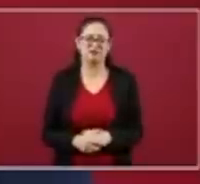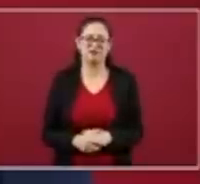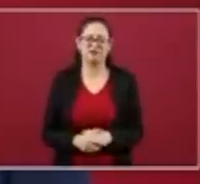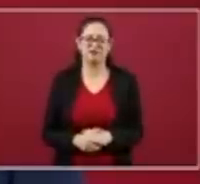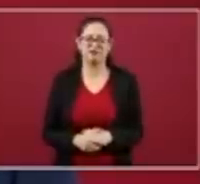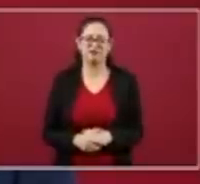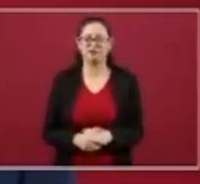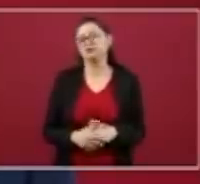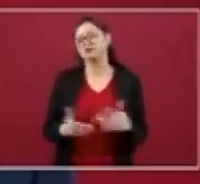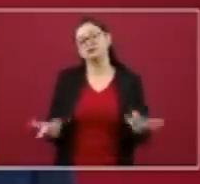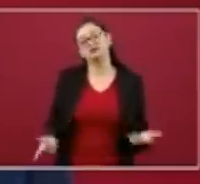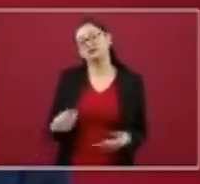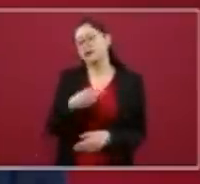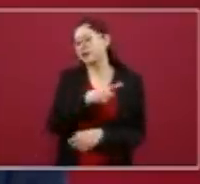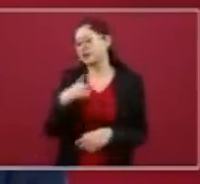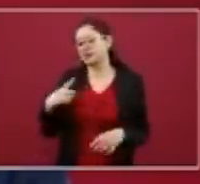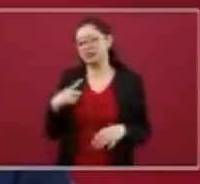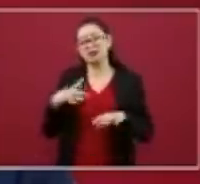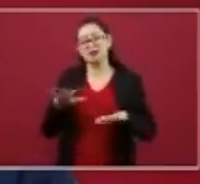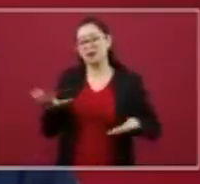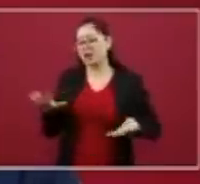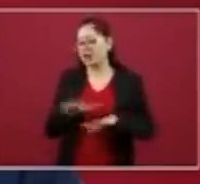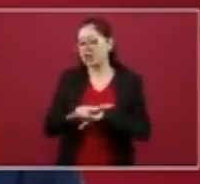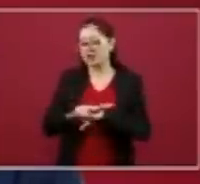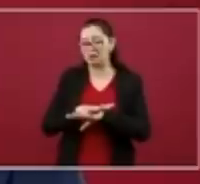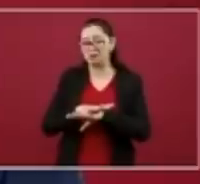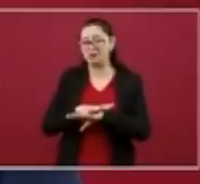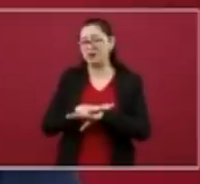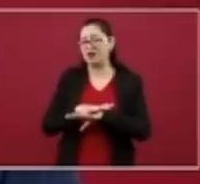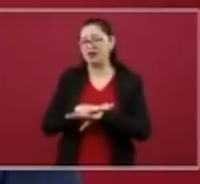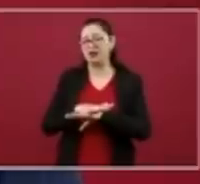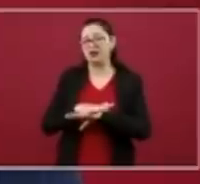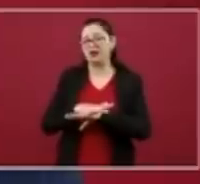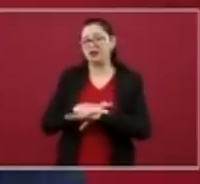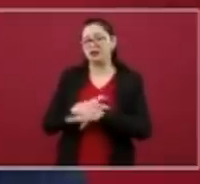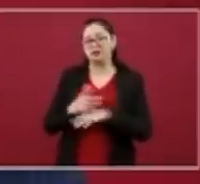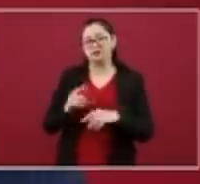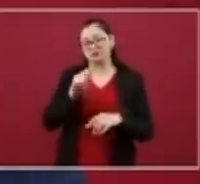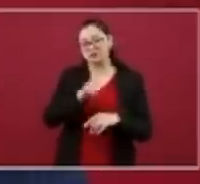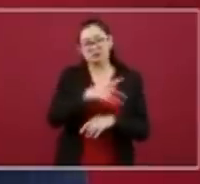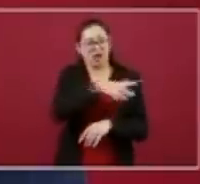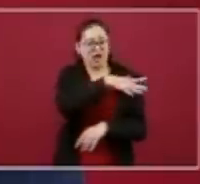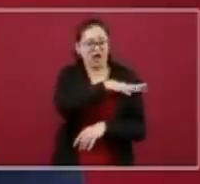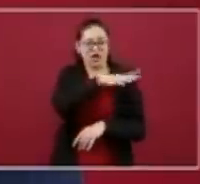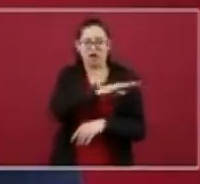pero se le tenía que cambiar por razones de ascenso,